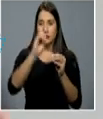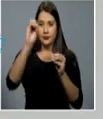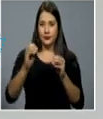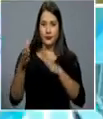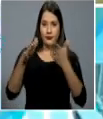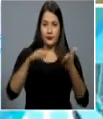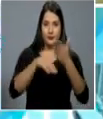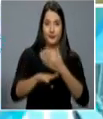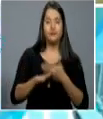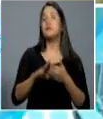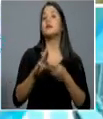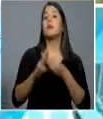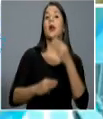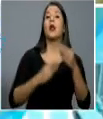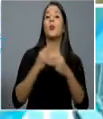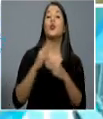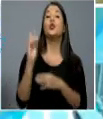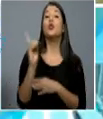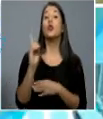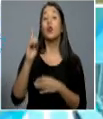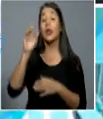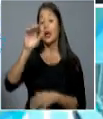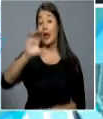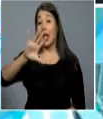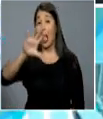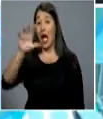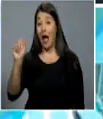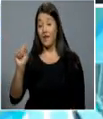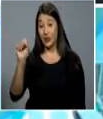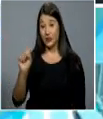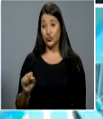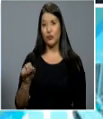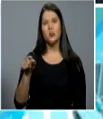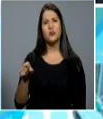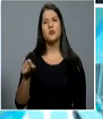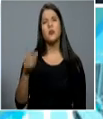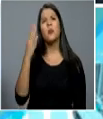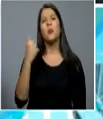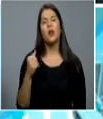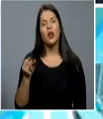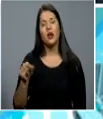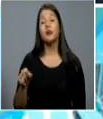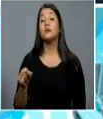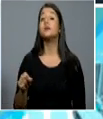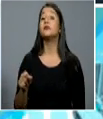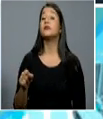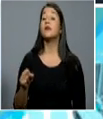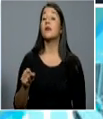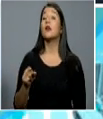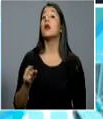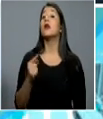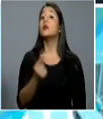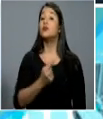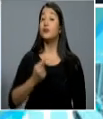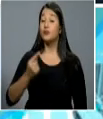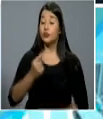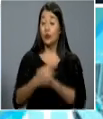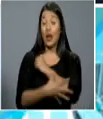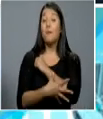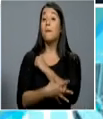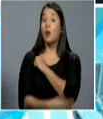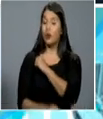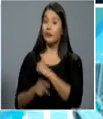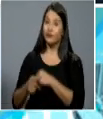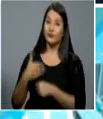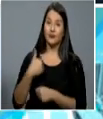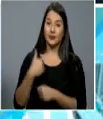mundo están concentrados en el África subsahariana. ¿Qué sucede ahí? El fenómeno de la pobreza que mencioné hace poco,